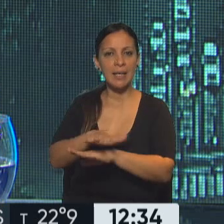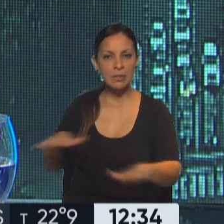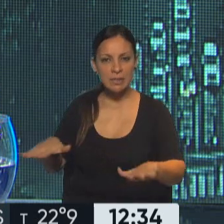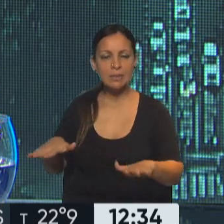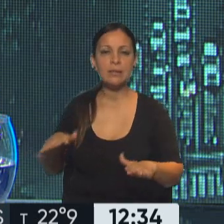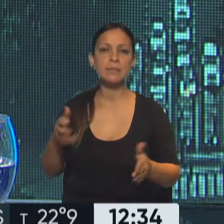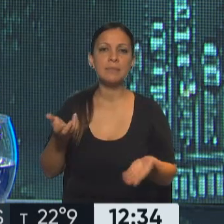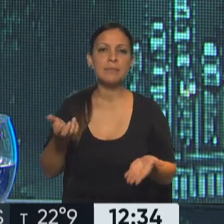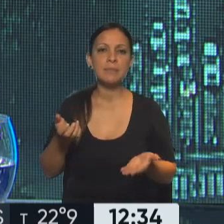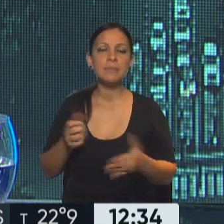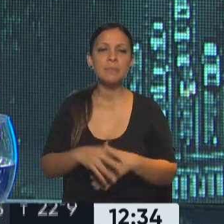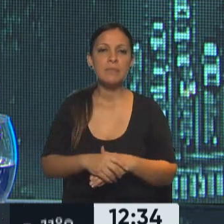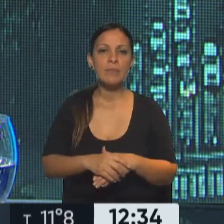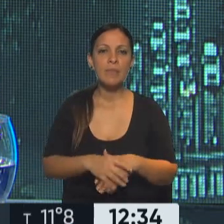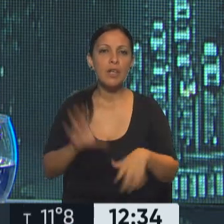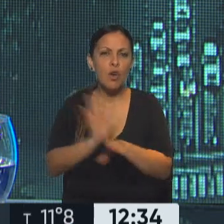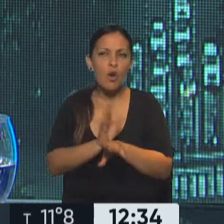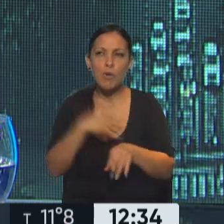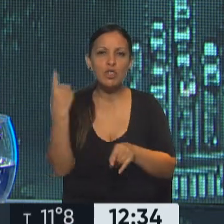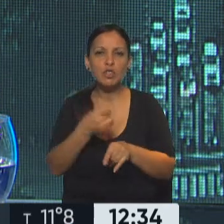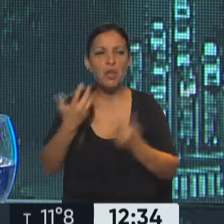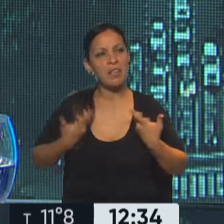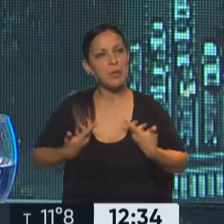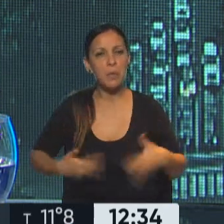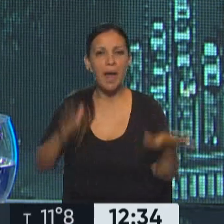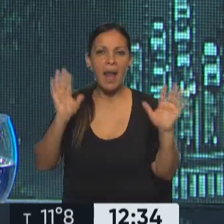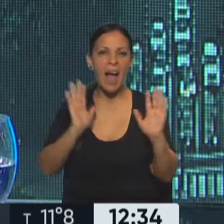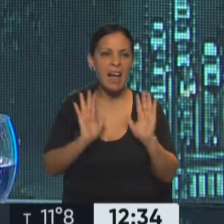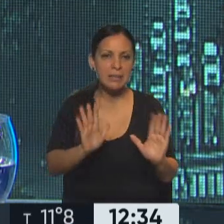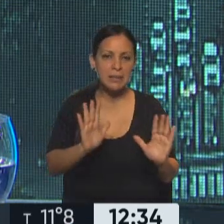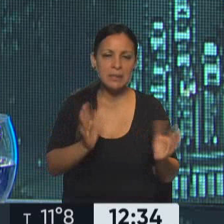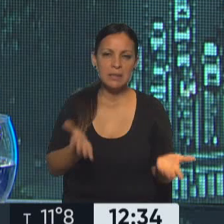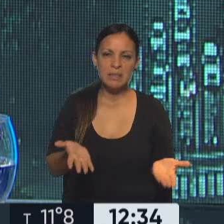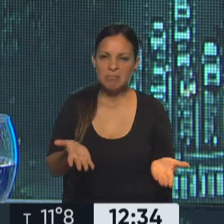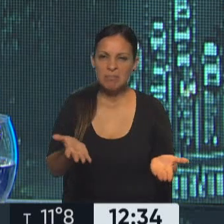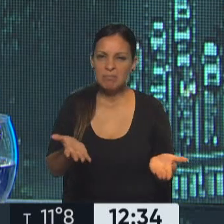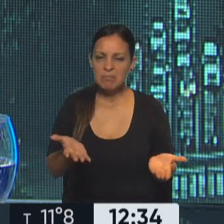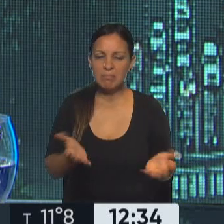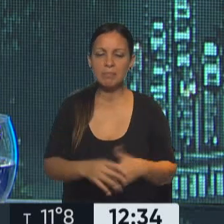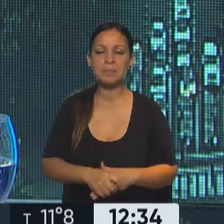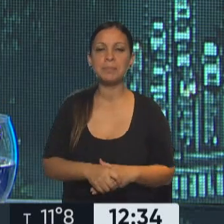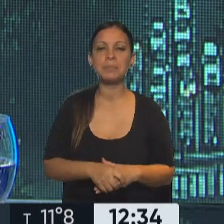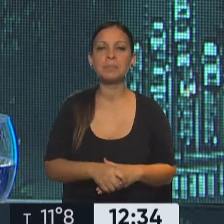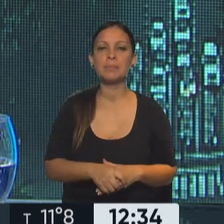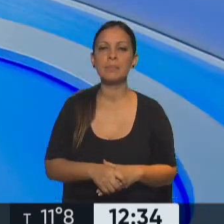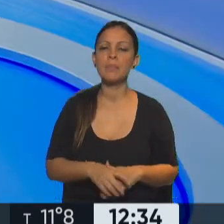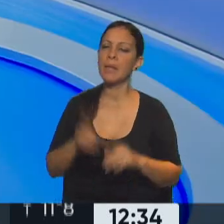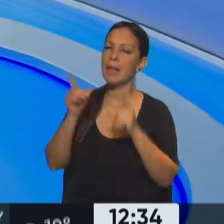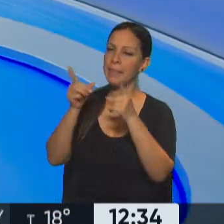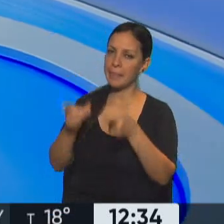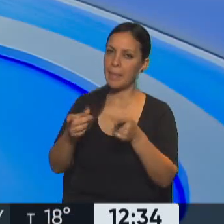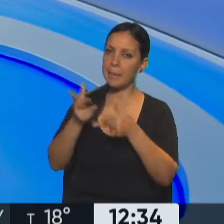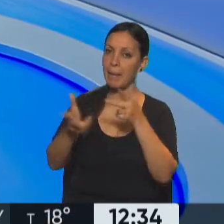de las niñeces está tan confrontado por esta circunstancia. Dora, hablábamos de,